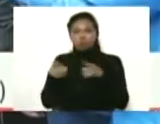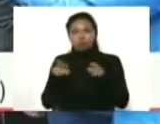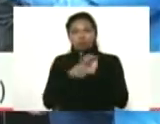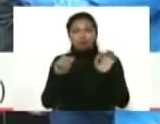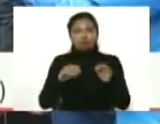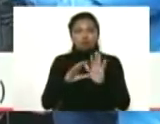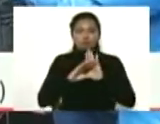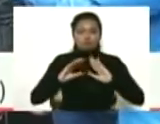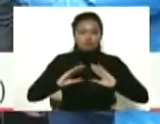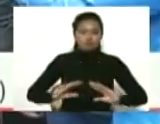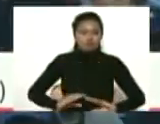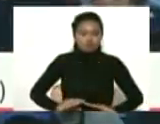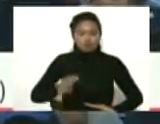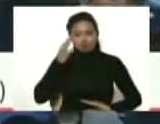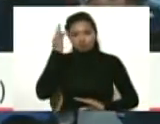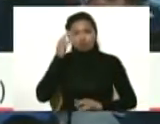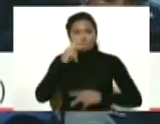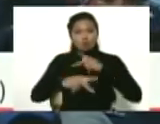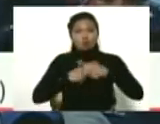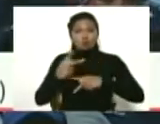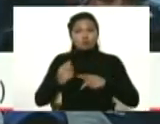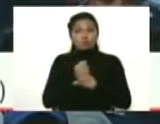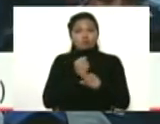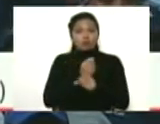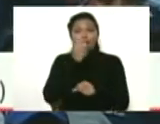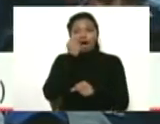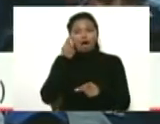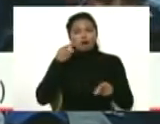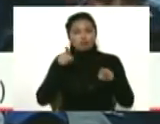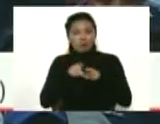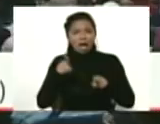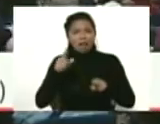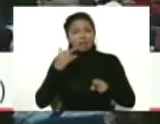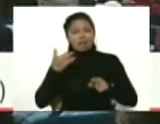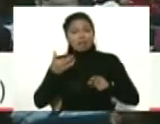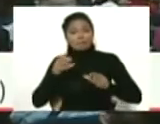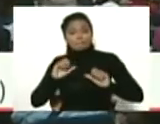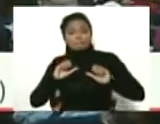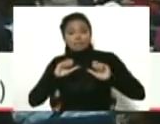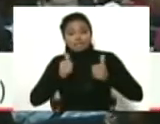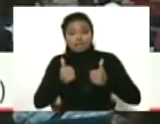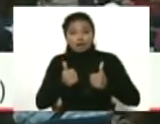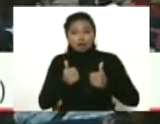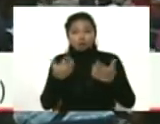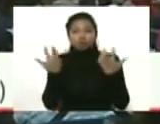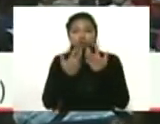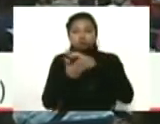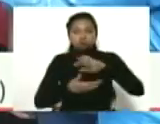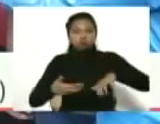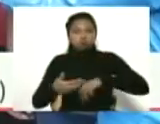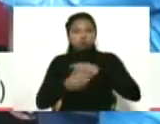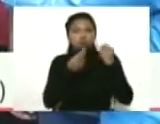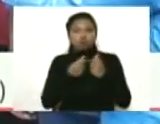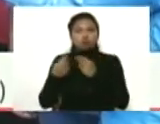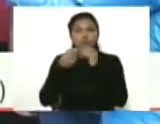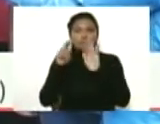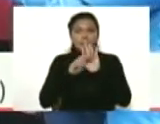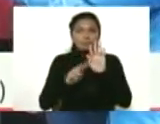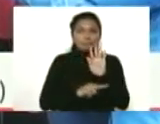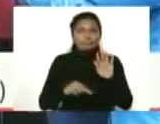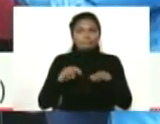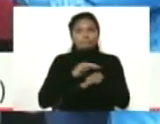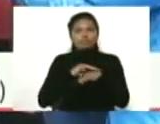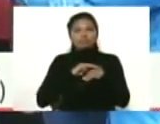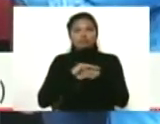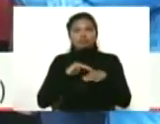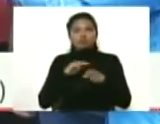los cuerpos, de los consejos productivos de trabajadores que nacieron en plena guerra económica y en el marco de la gran misión